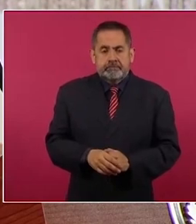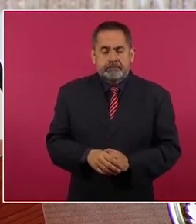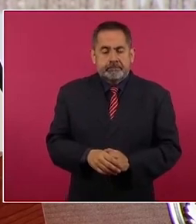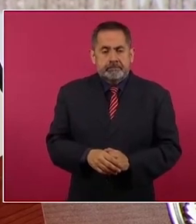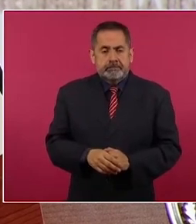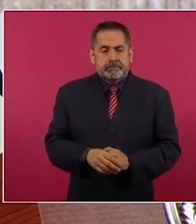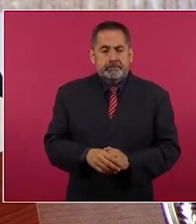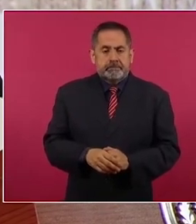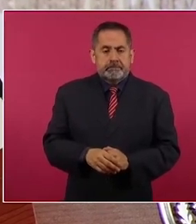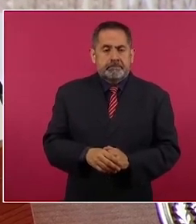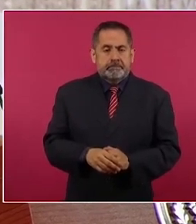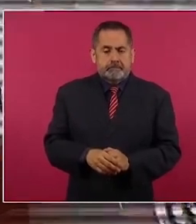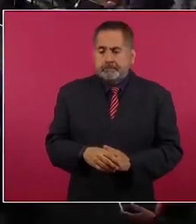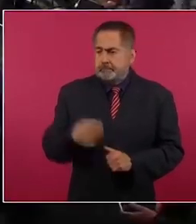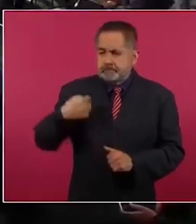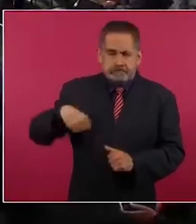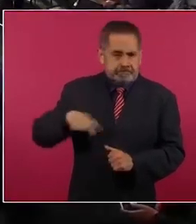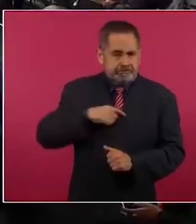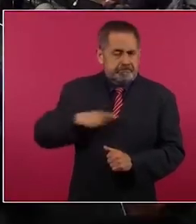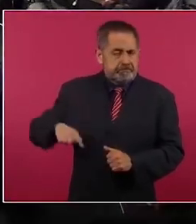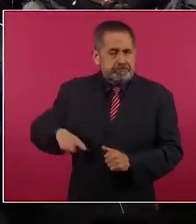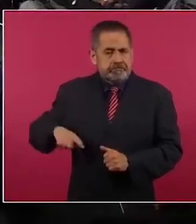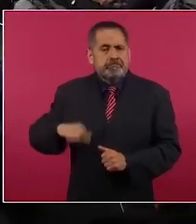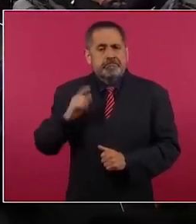Vamos nosotros a